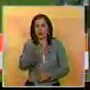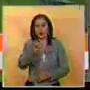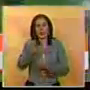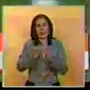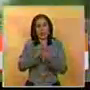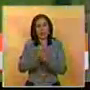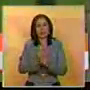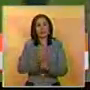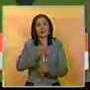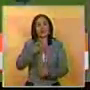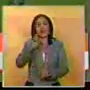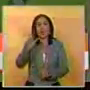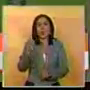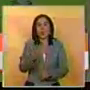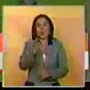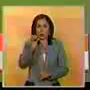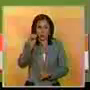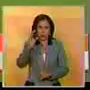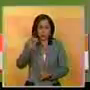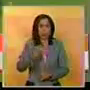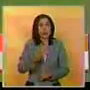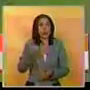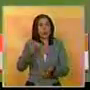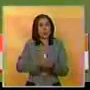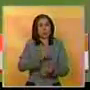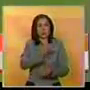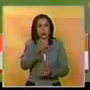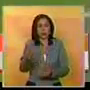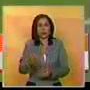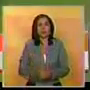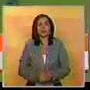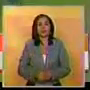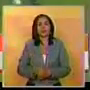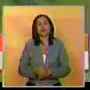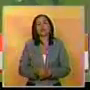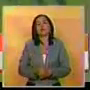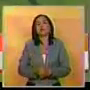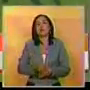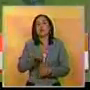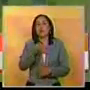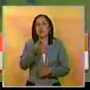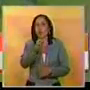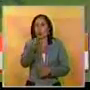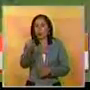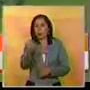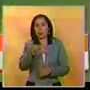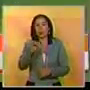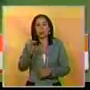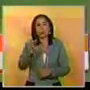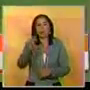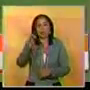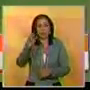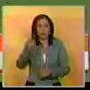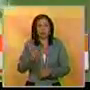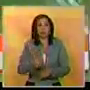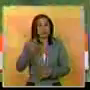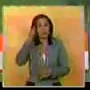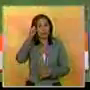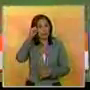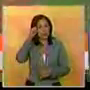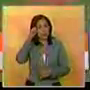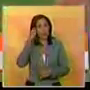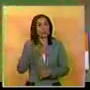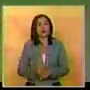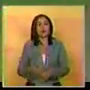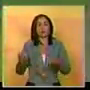Julio Ricardo Cruz, el jardinero, convirtió el otro gol de tiro penal. Por la Juve anotaron Alessandro El Piero y Vincenzo Viaquinta. Recuerden que la ida